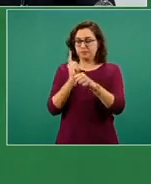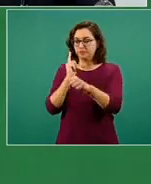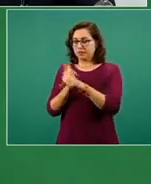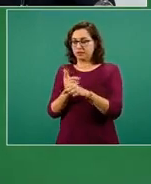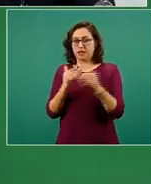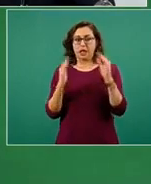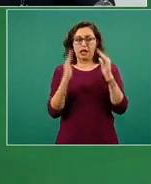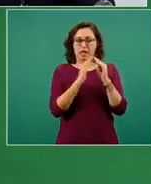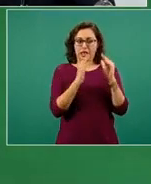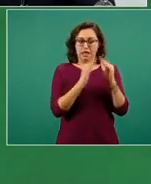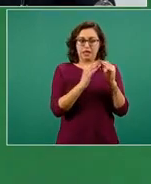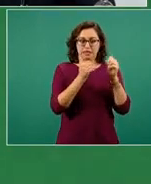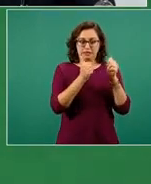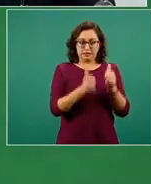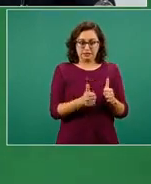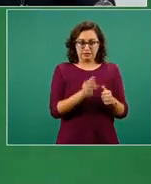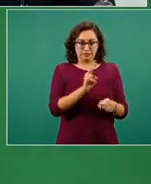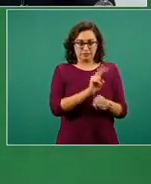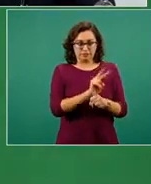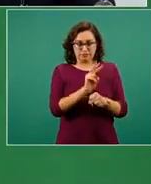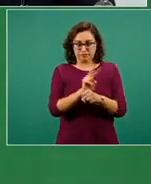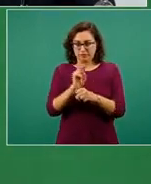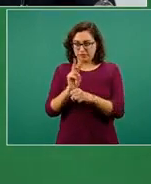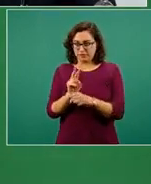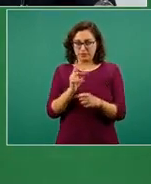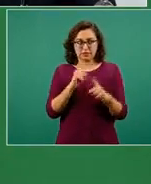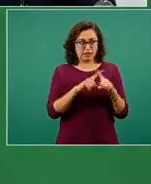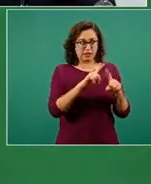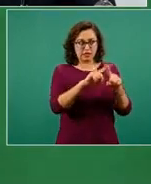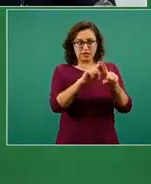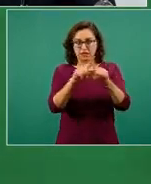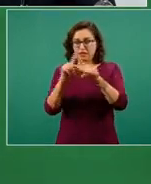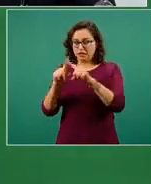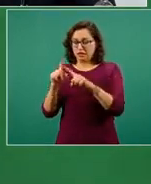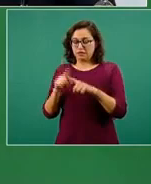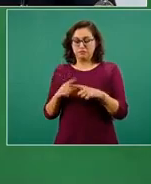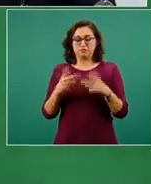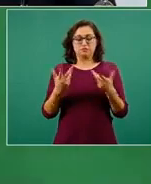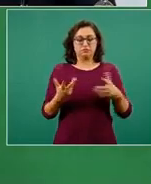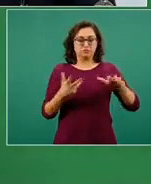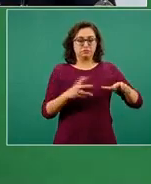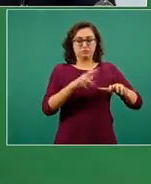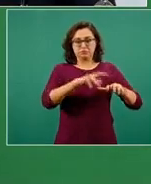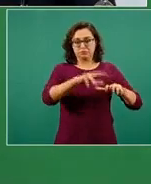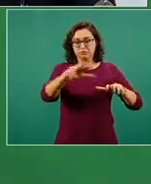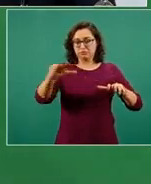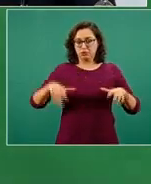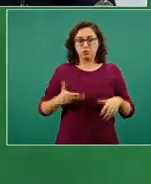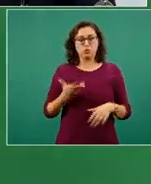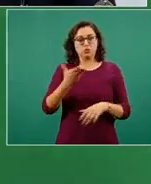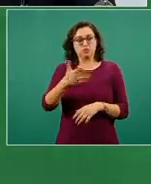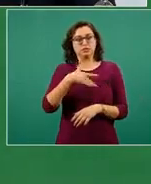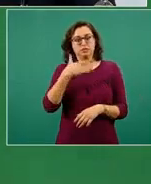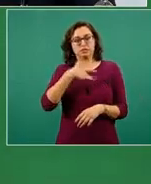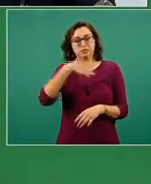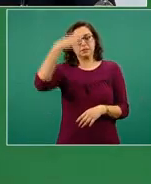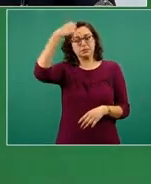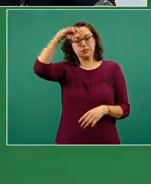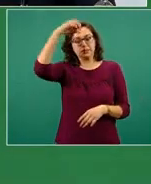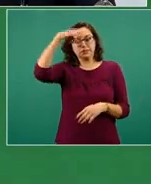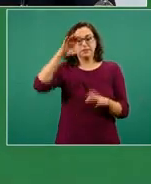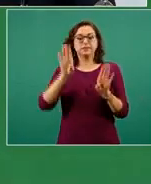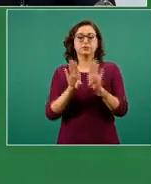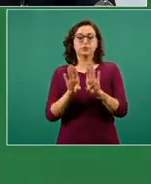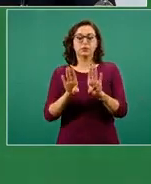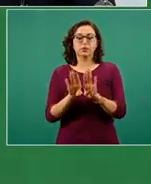mismos, el seguimiento de contactos y en los diferentes ambientes. No sé si nos podría compartir la experiencia del Estado de México